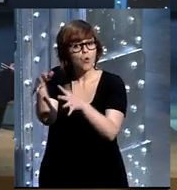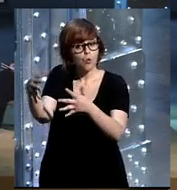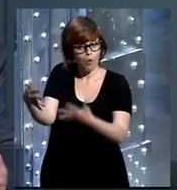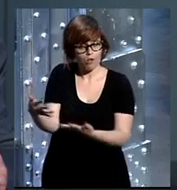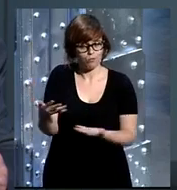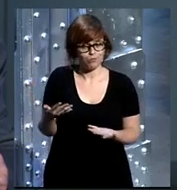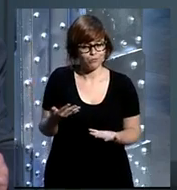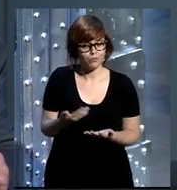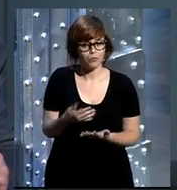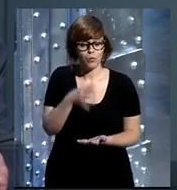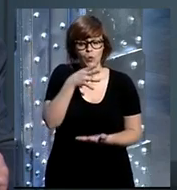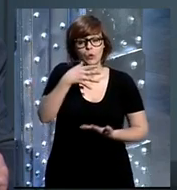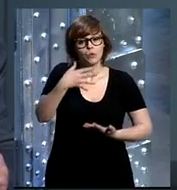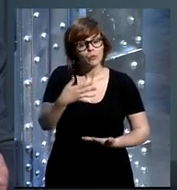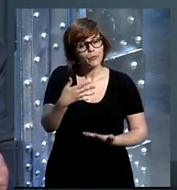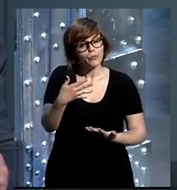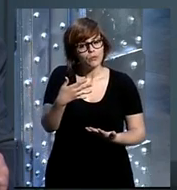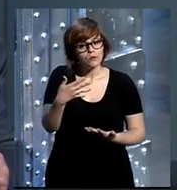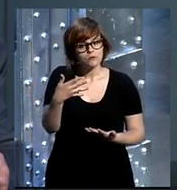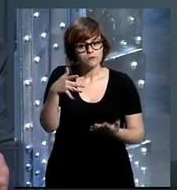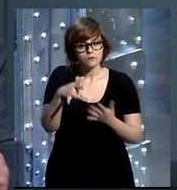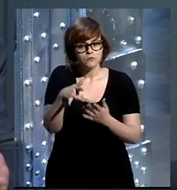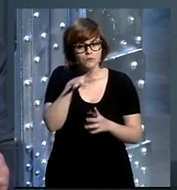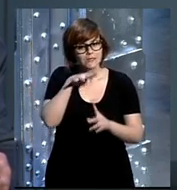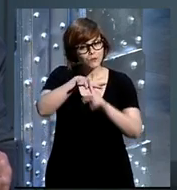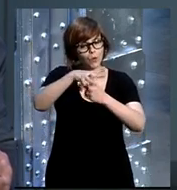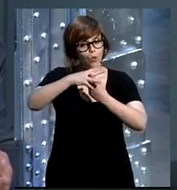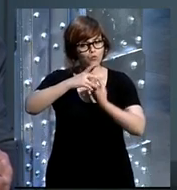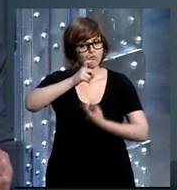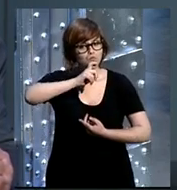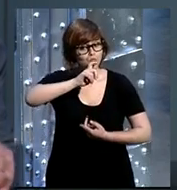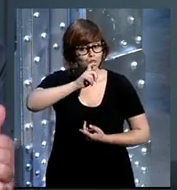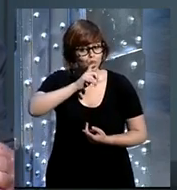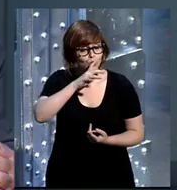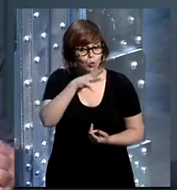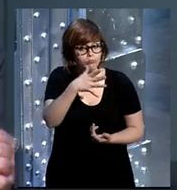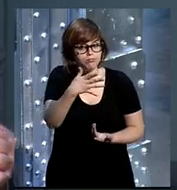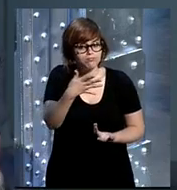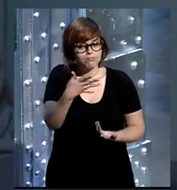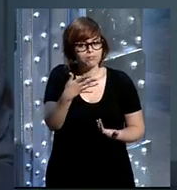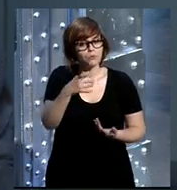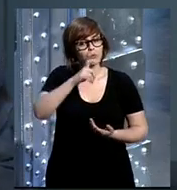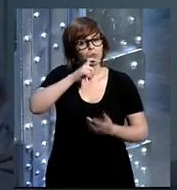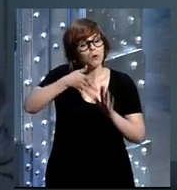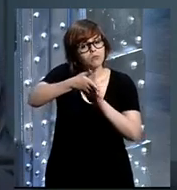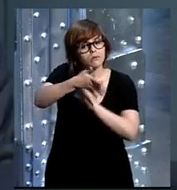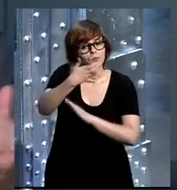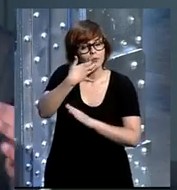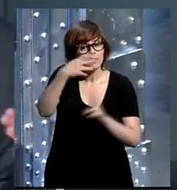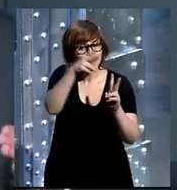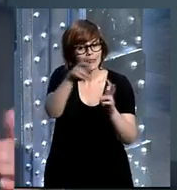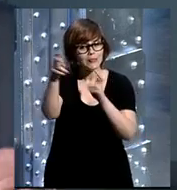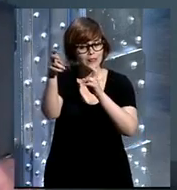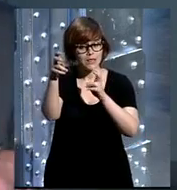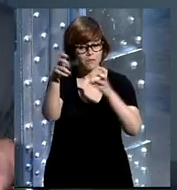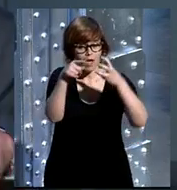de elementos, digamos, de complicados, ¿no? Pues, ¿qué les voy a decir de cuando tratamos el